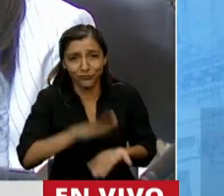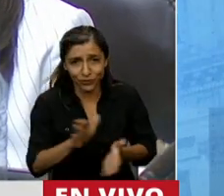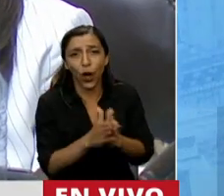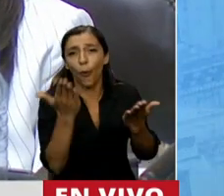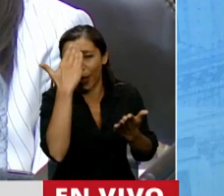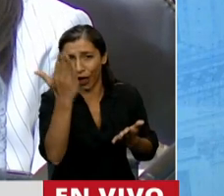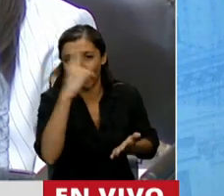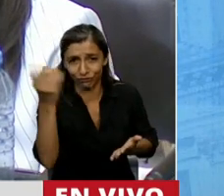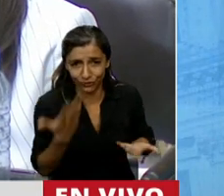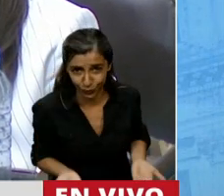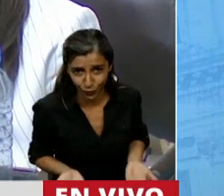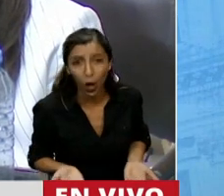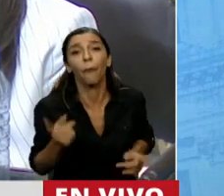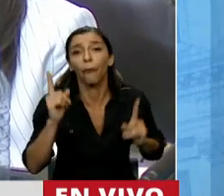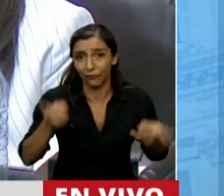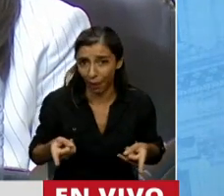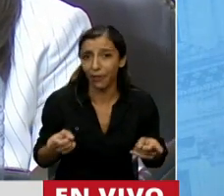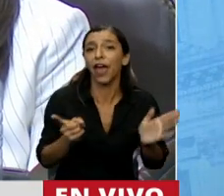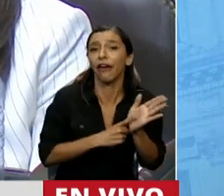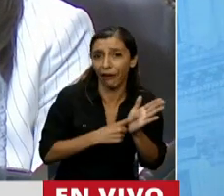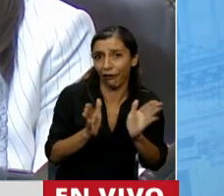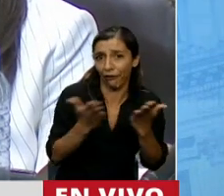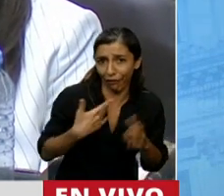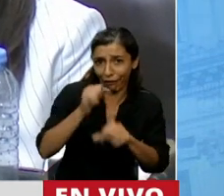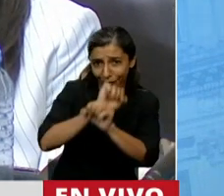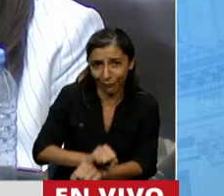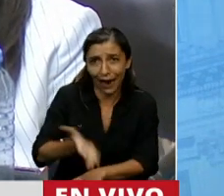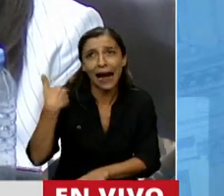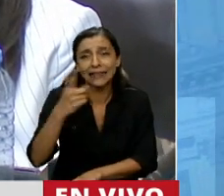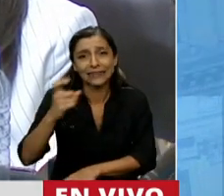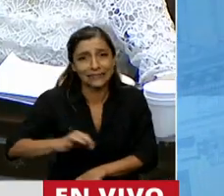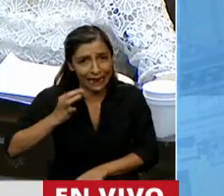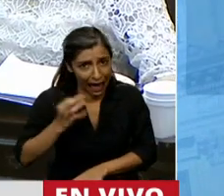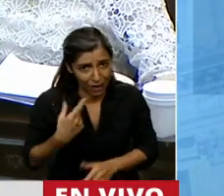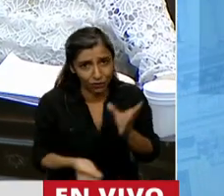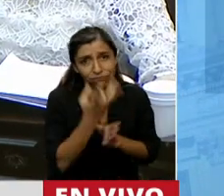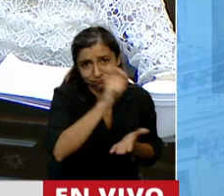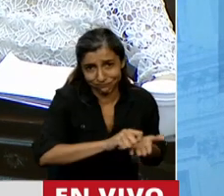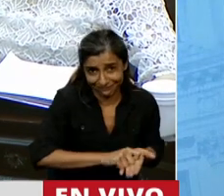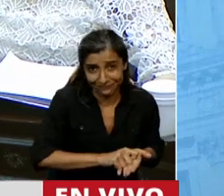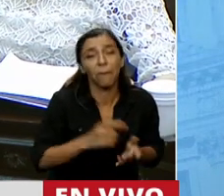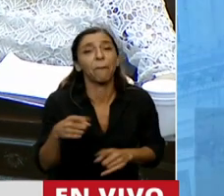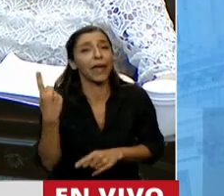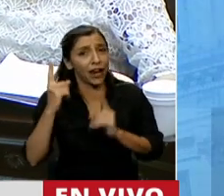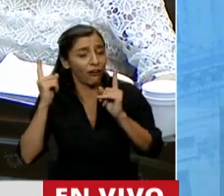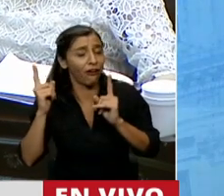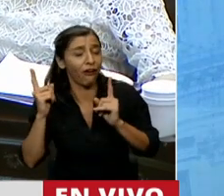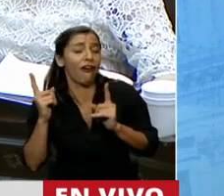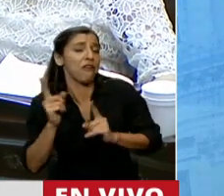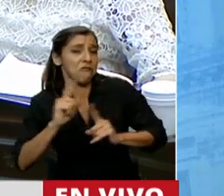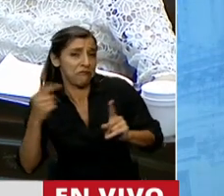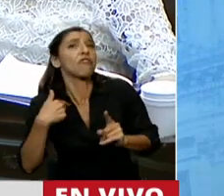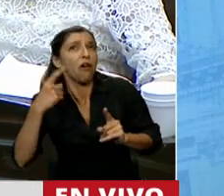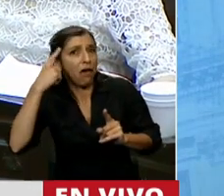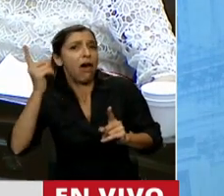no recordamos que en el Código Penal hace 100 años que está, tampoco recordamos los pactos internacionales a los que adherimos